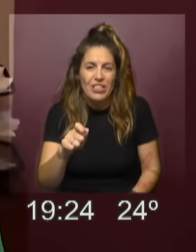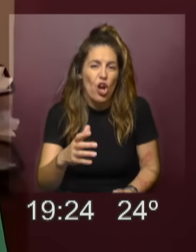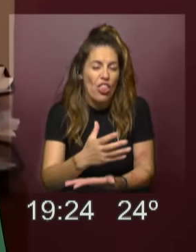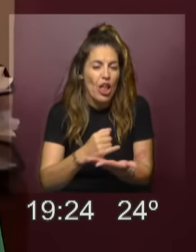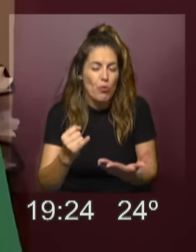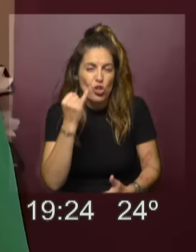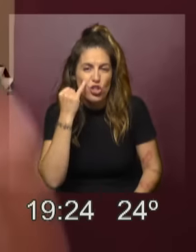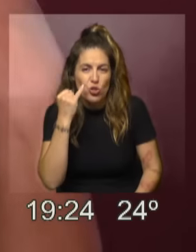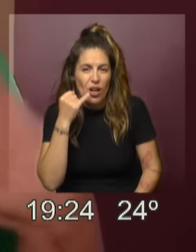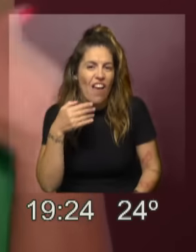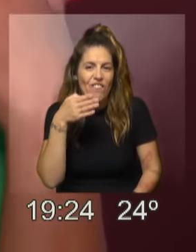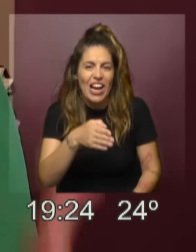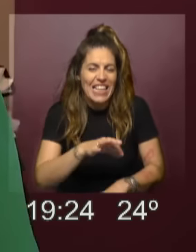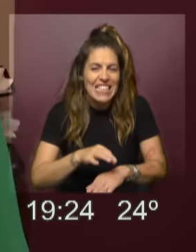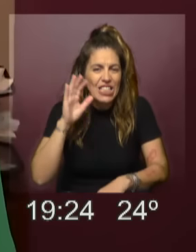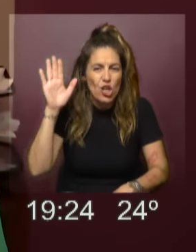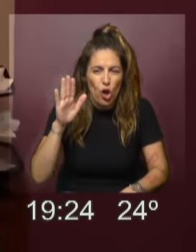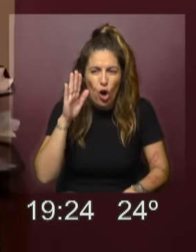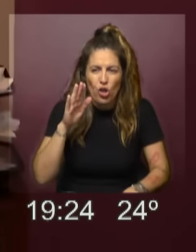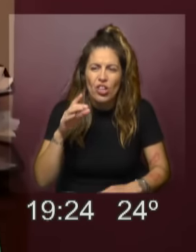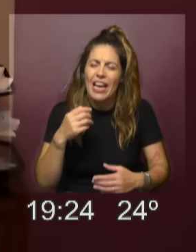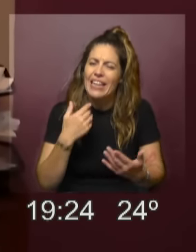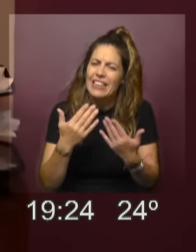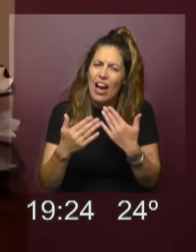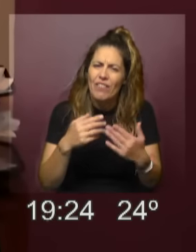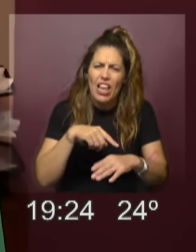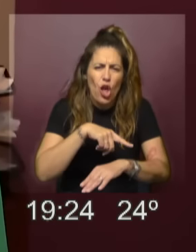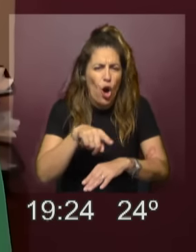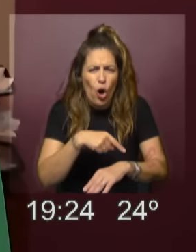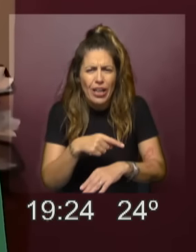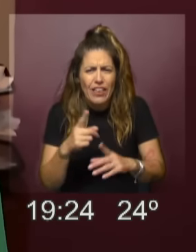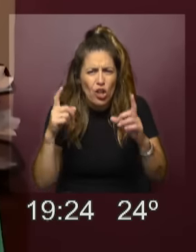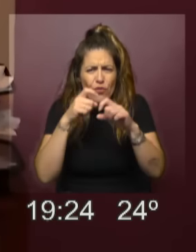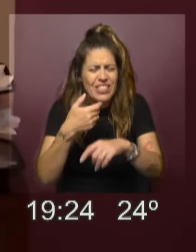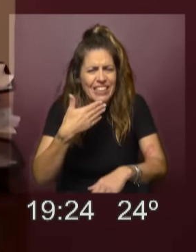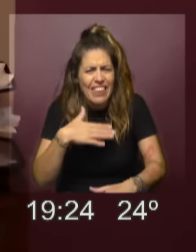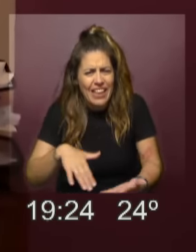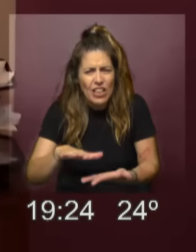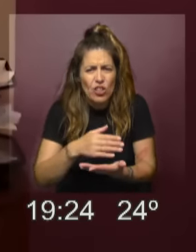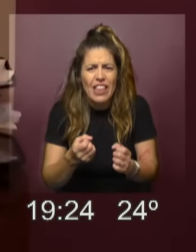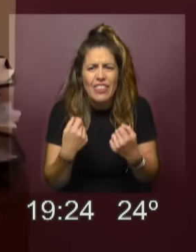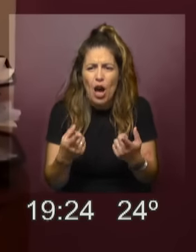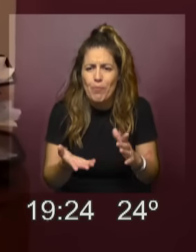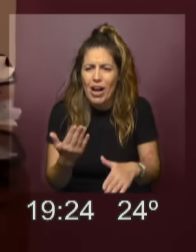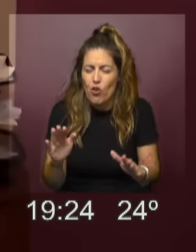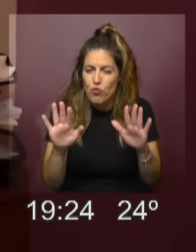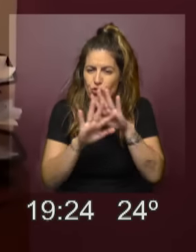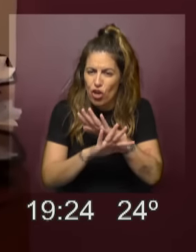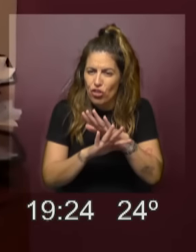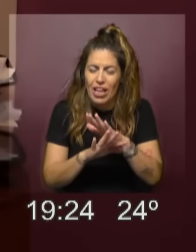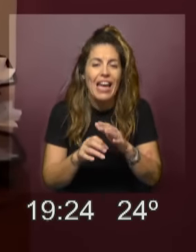psicólogos y nos hablan horas de lo que les cuesta comprender estas situaciones, les causa más confusión. Entonces,